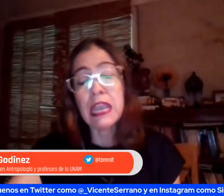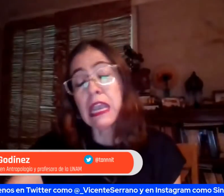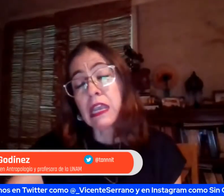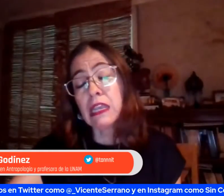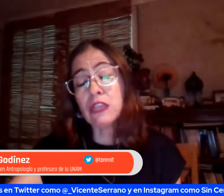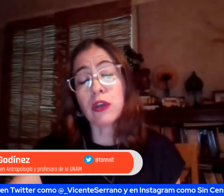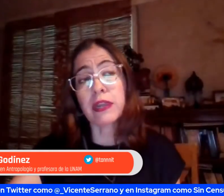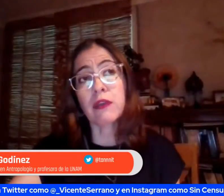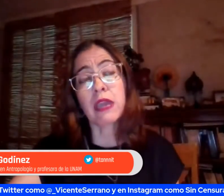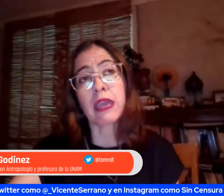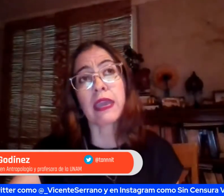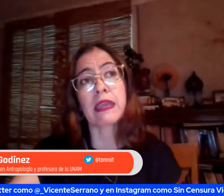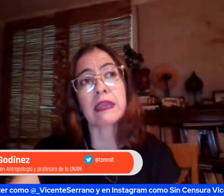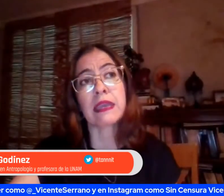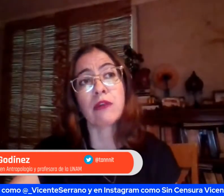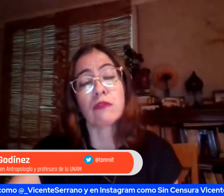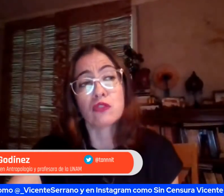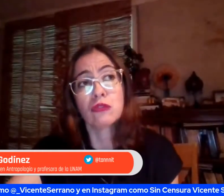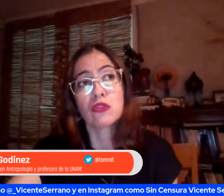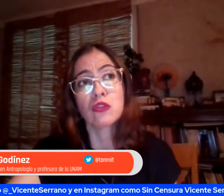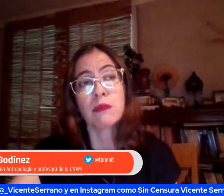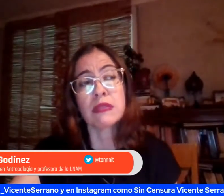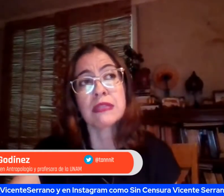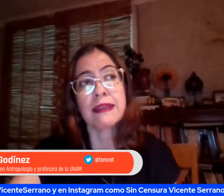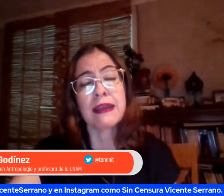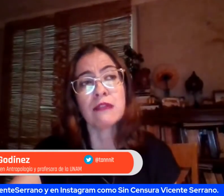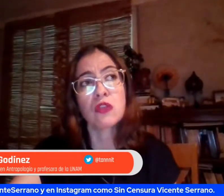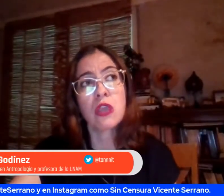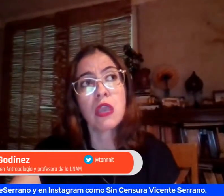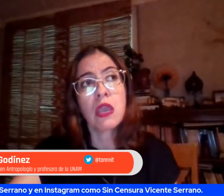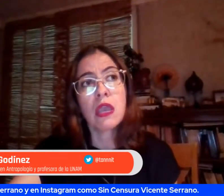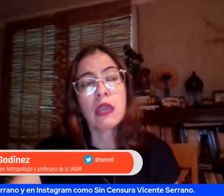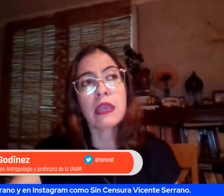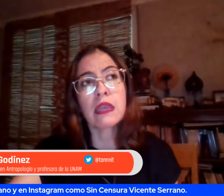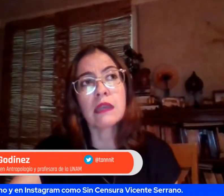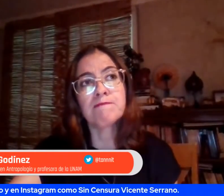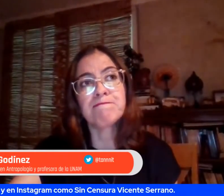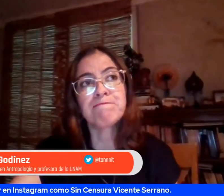¿no? Y yo creo que bueno, son temas delicados,